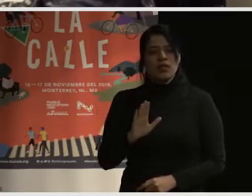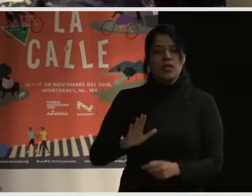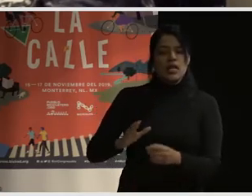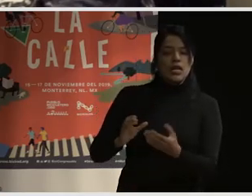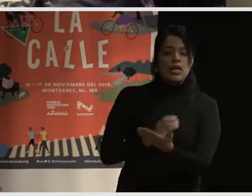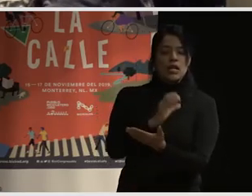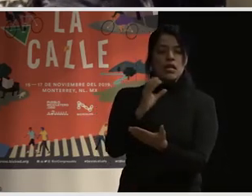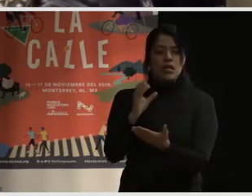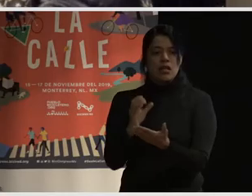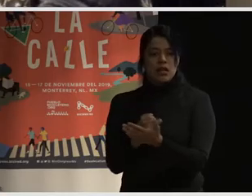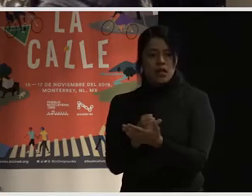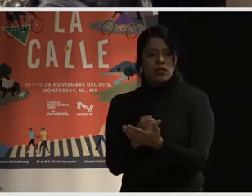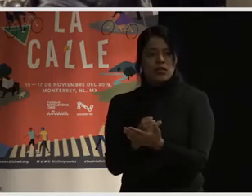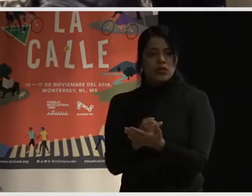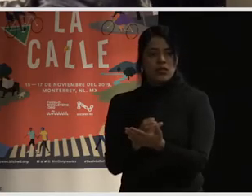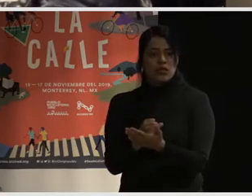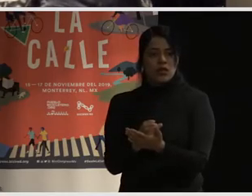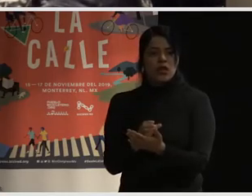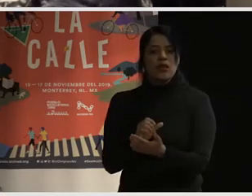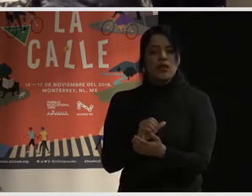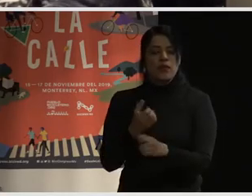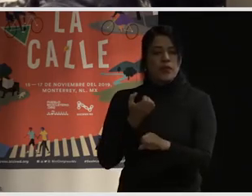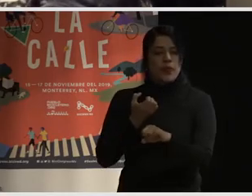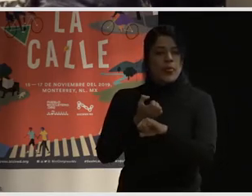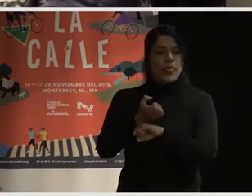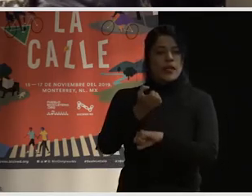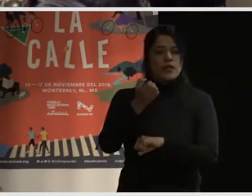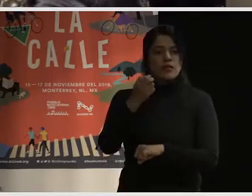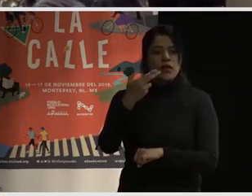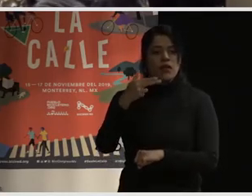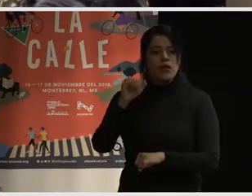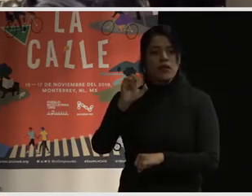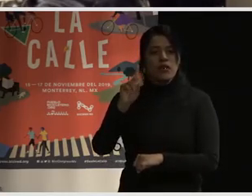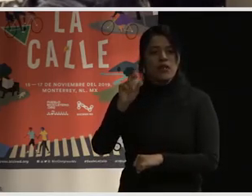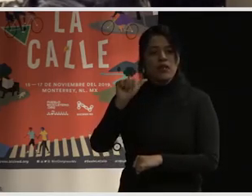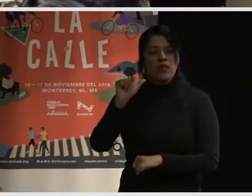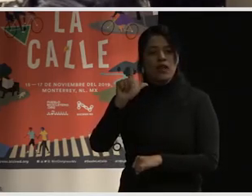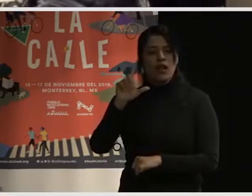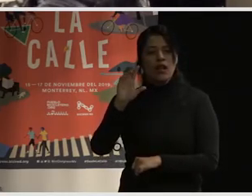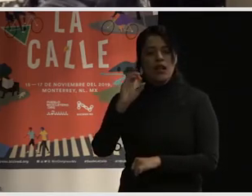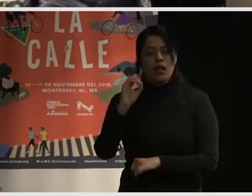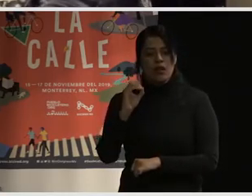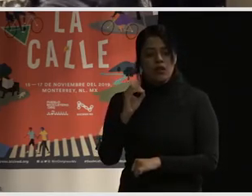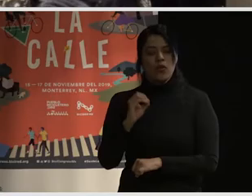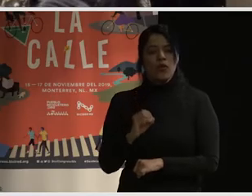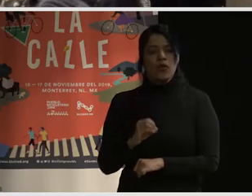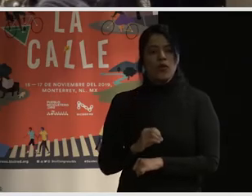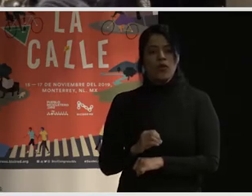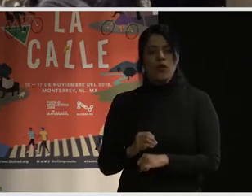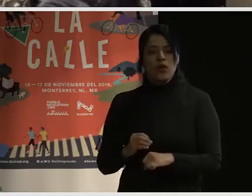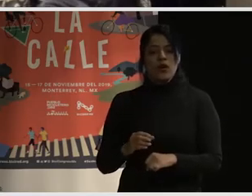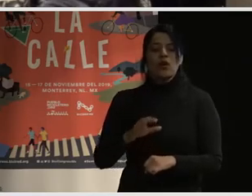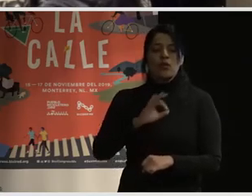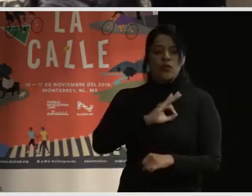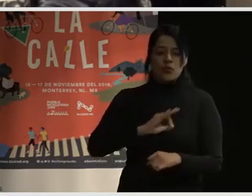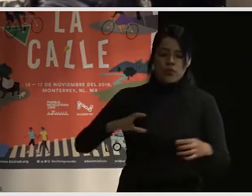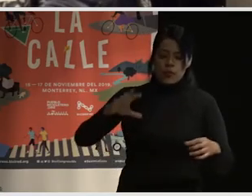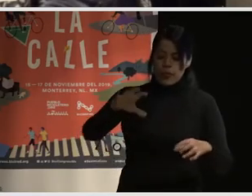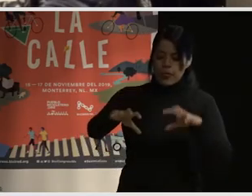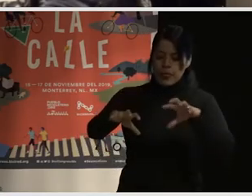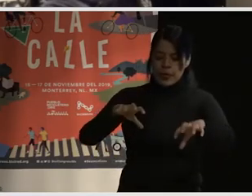metropolitana de pues del estado de hidalgo pues haya alcanzado que se unan diversos